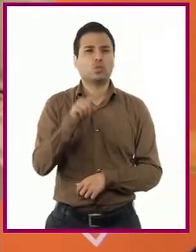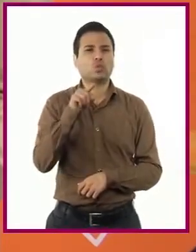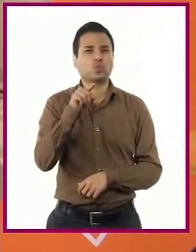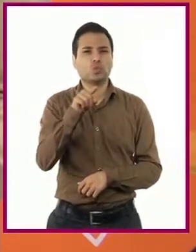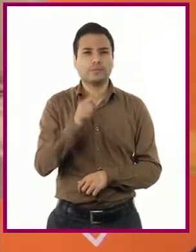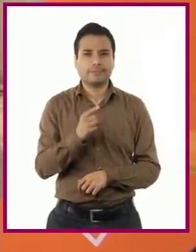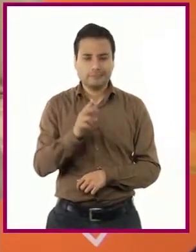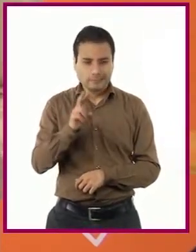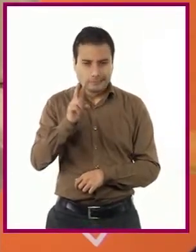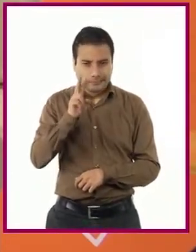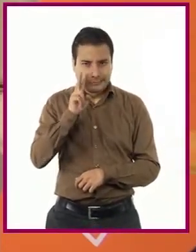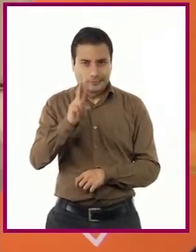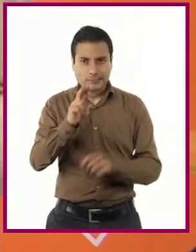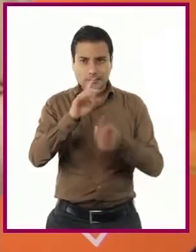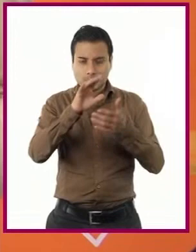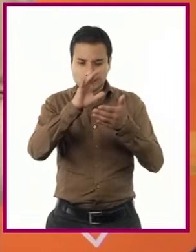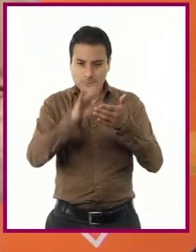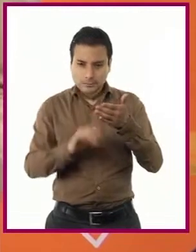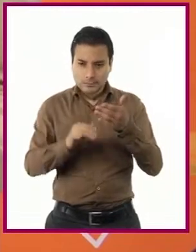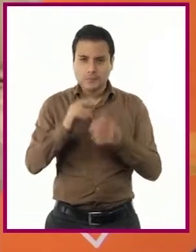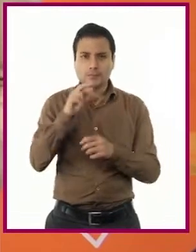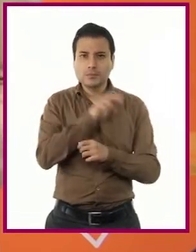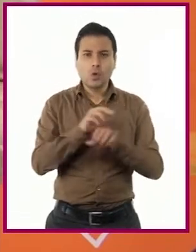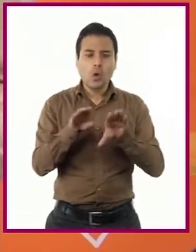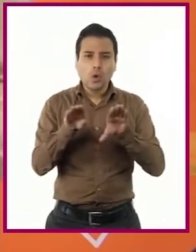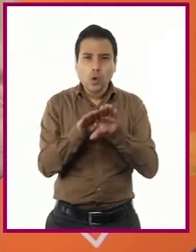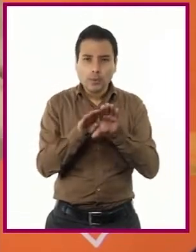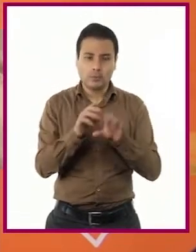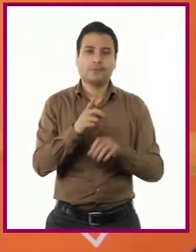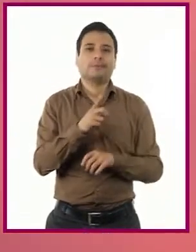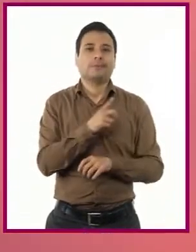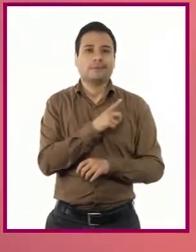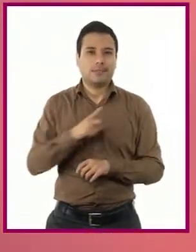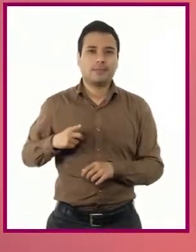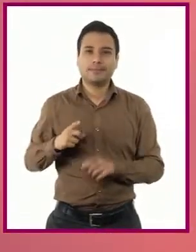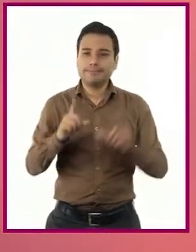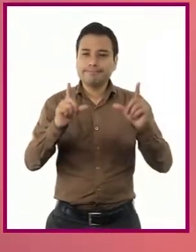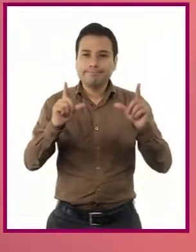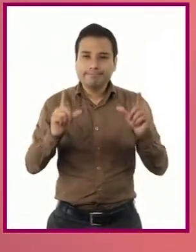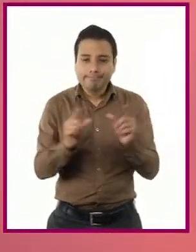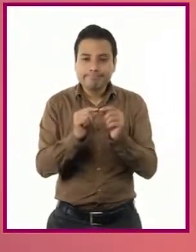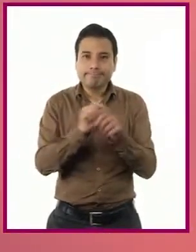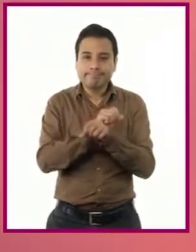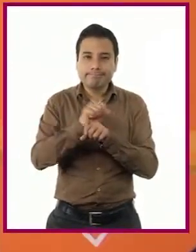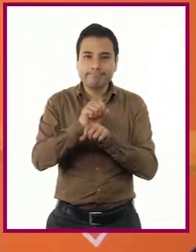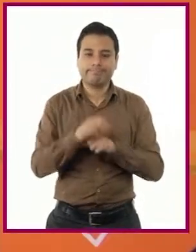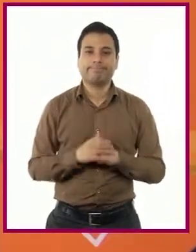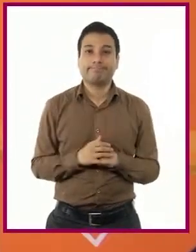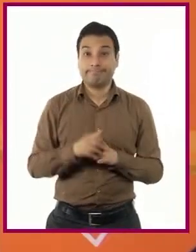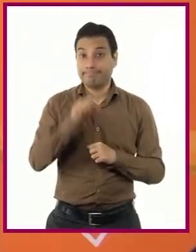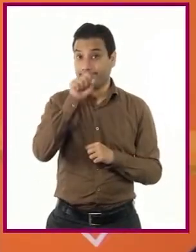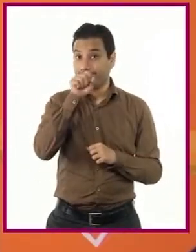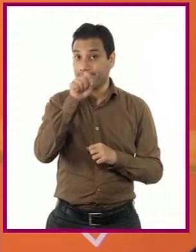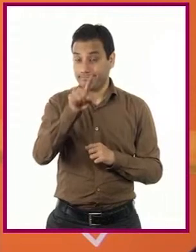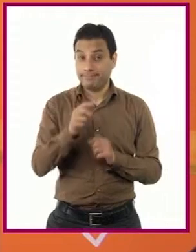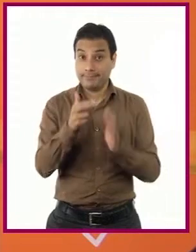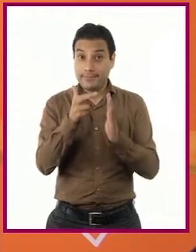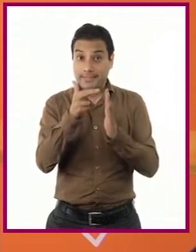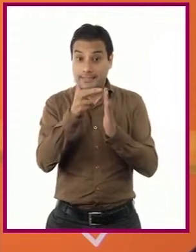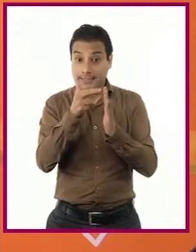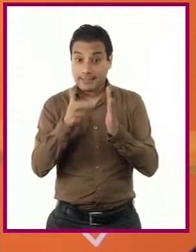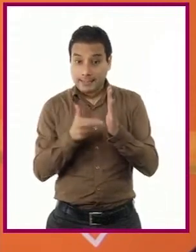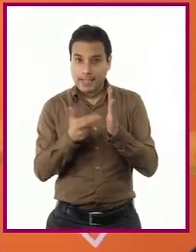deben adecuarlo con un formato sencillo, como ya lo mencionaste, y también asegurarnos de que contenga las reglas,